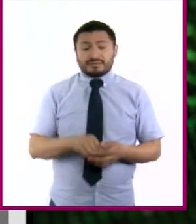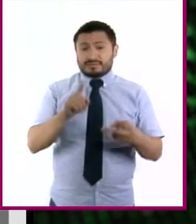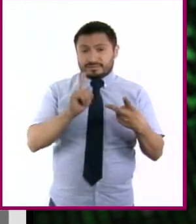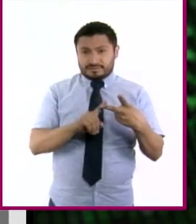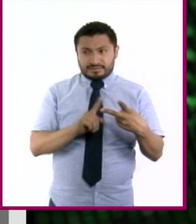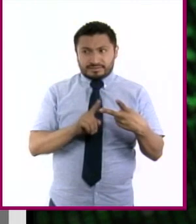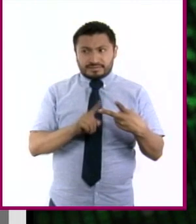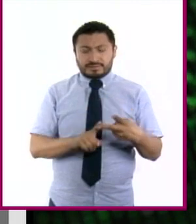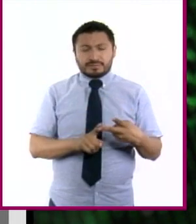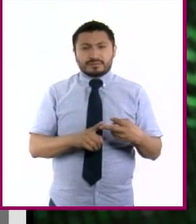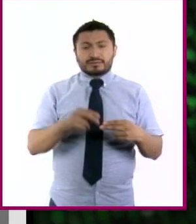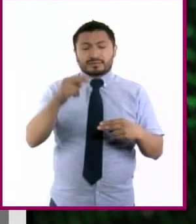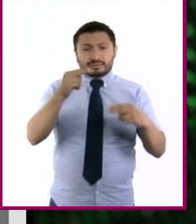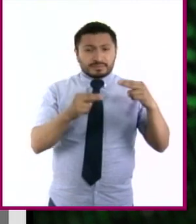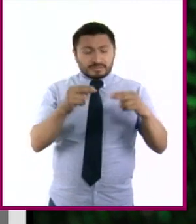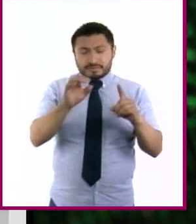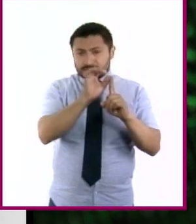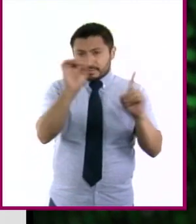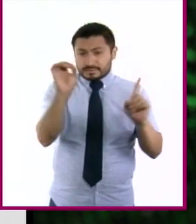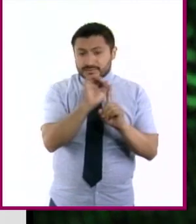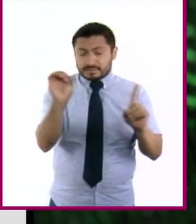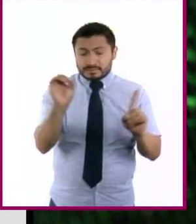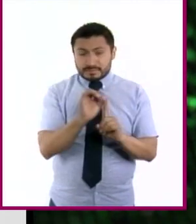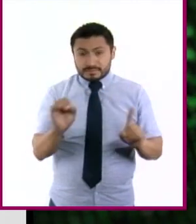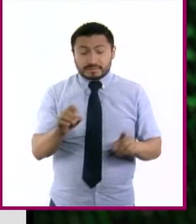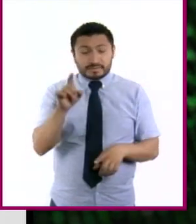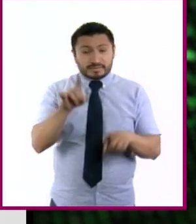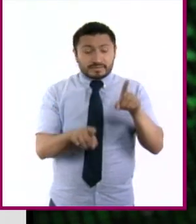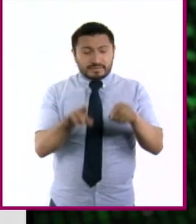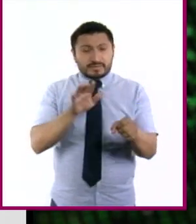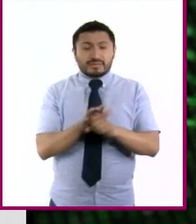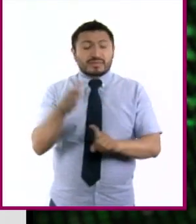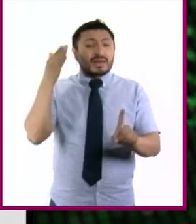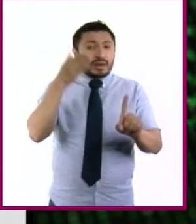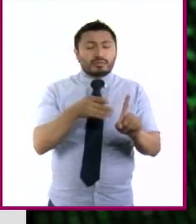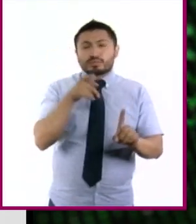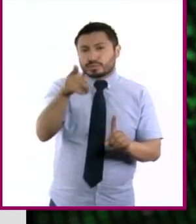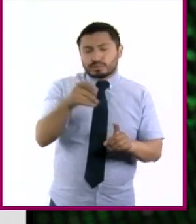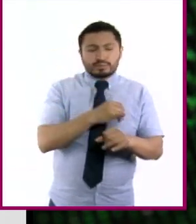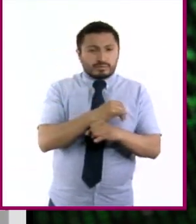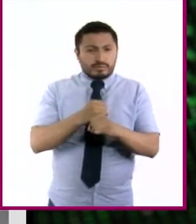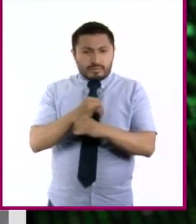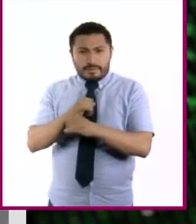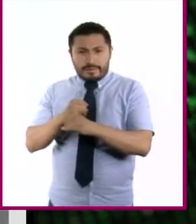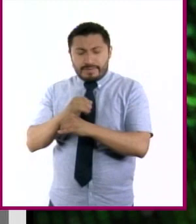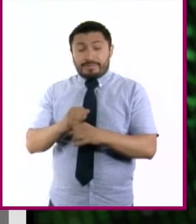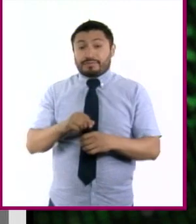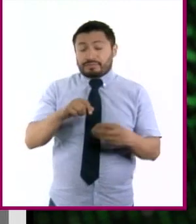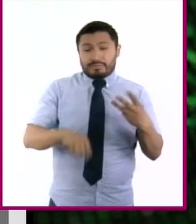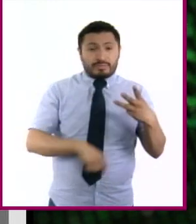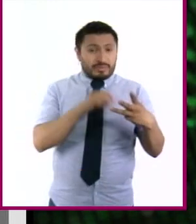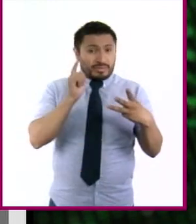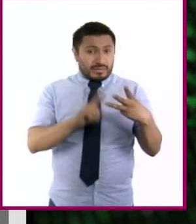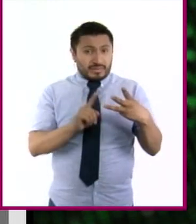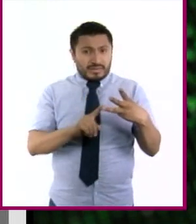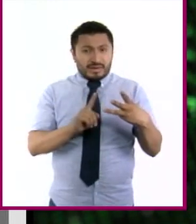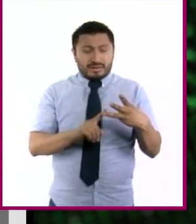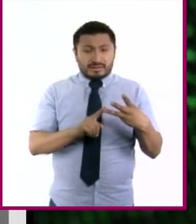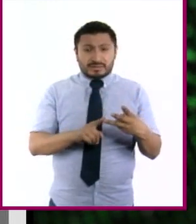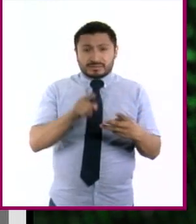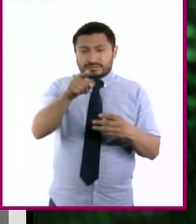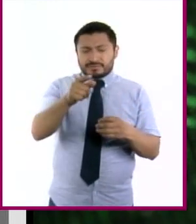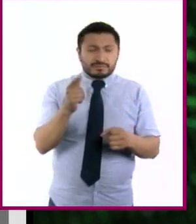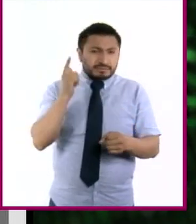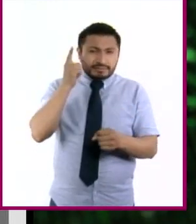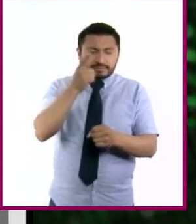2. Jerarquiza estas variables según el propósito de tu investigación. Y por último,